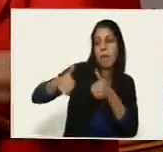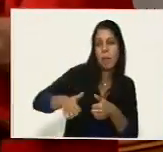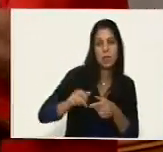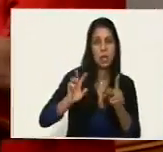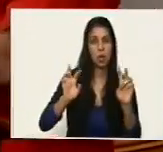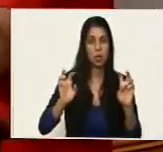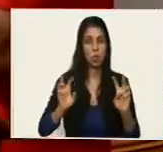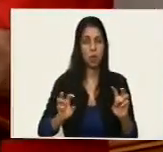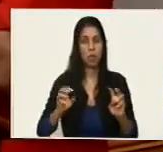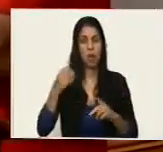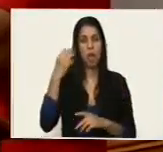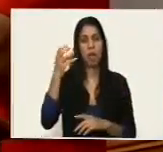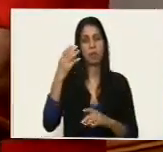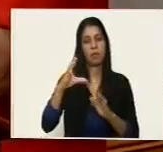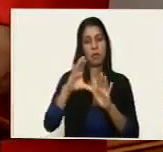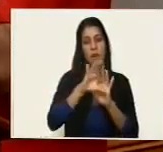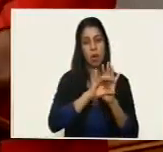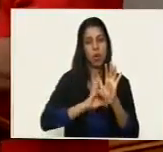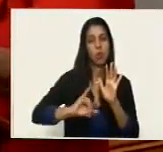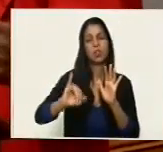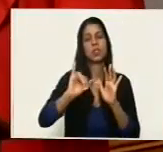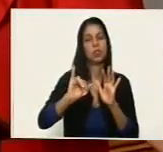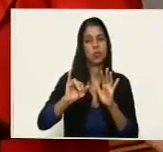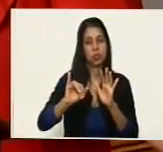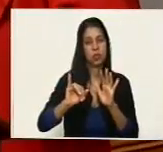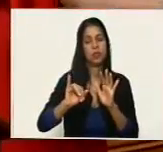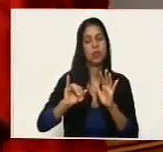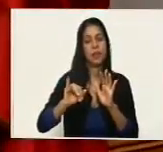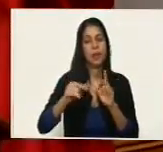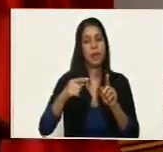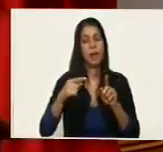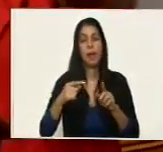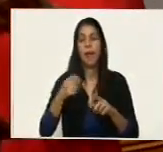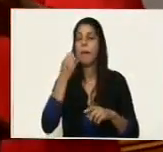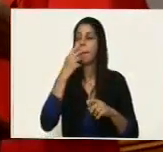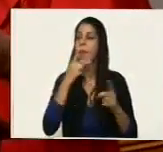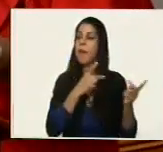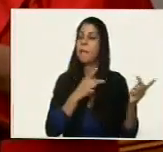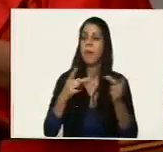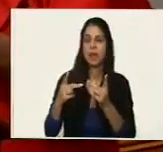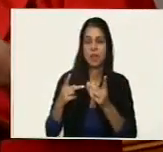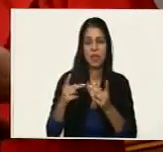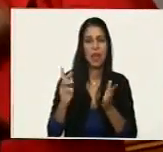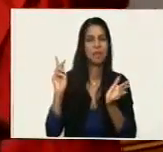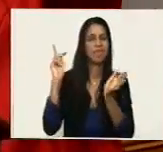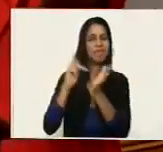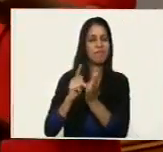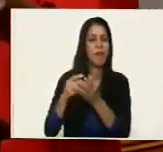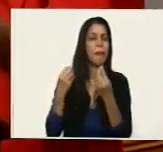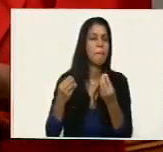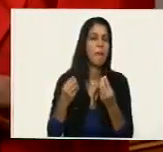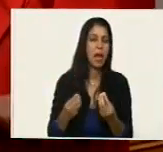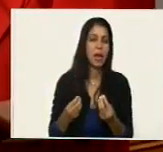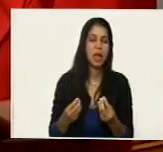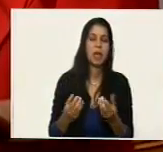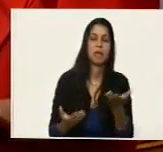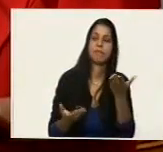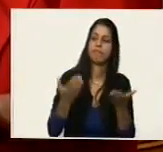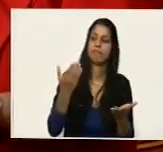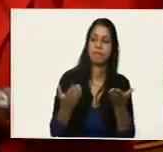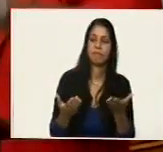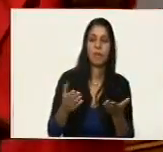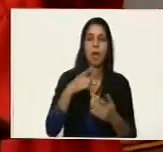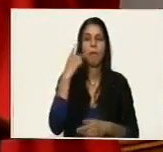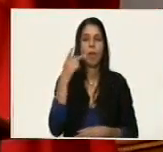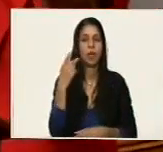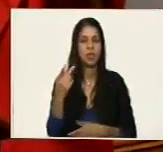demanda una Asamblea Nacional Constituyente que bienvenida fue para garantizar el equilibrio político en este país,